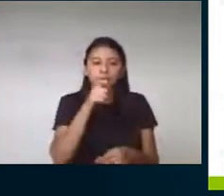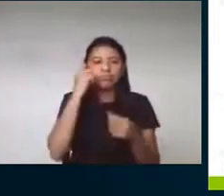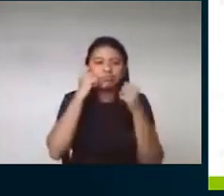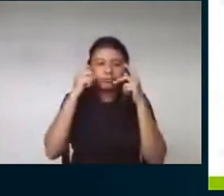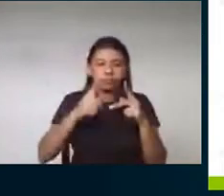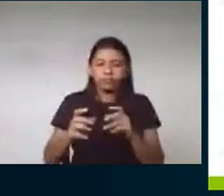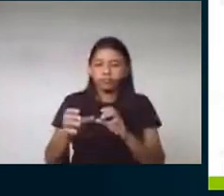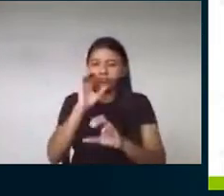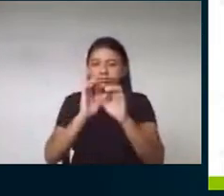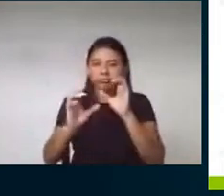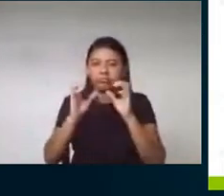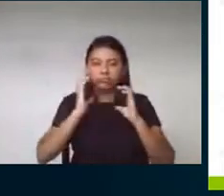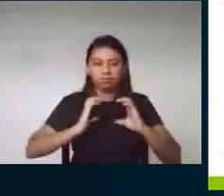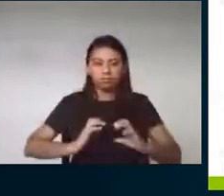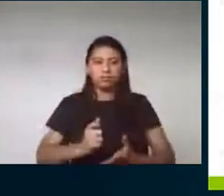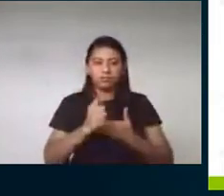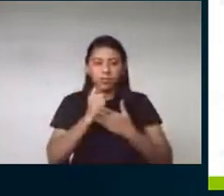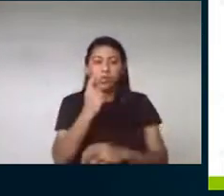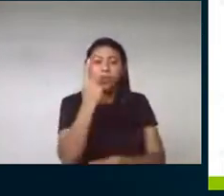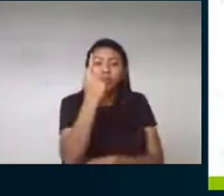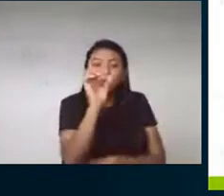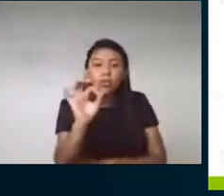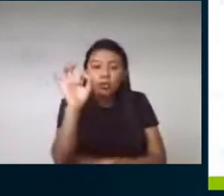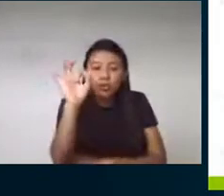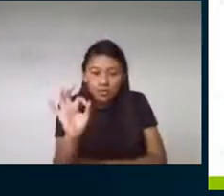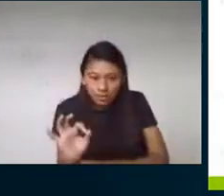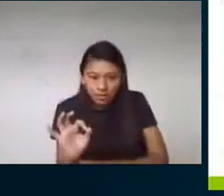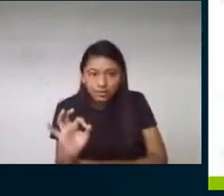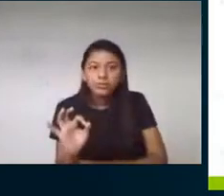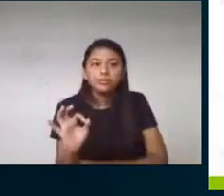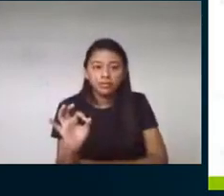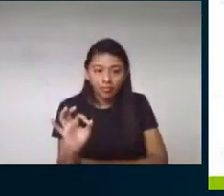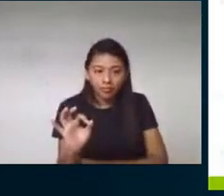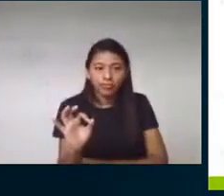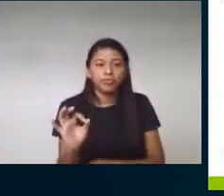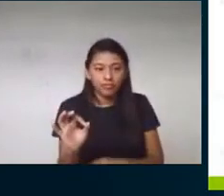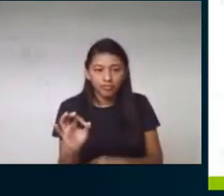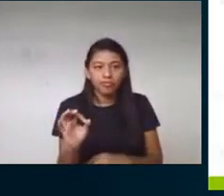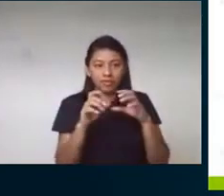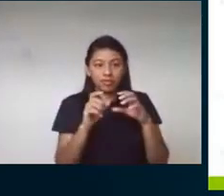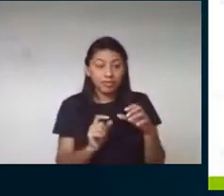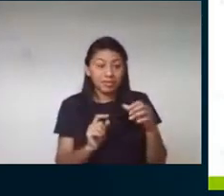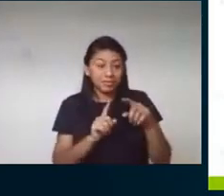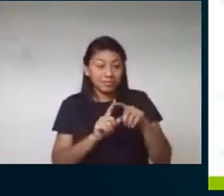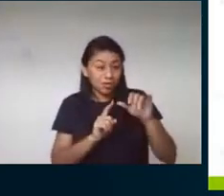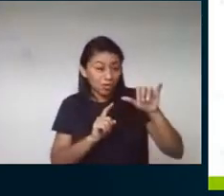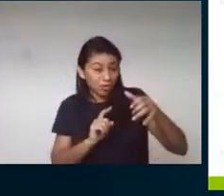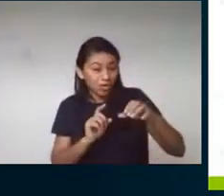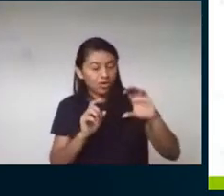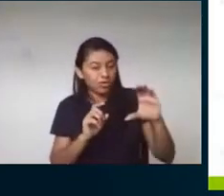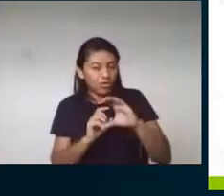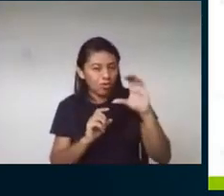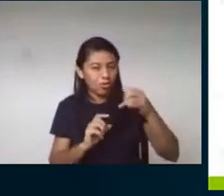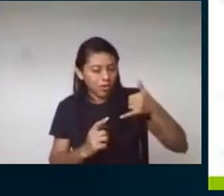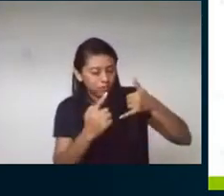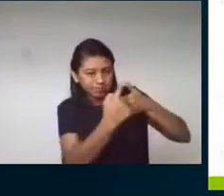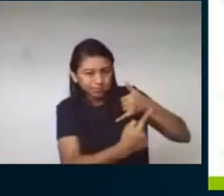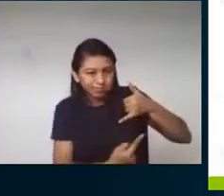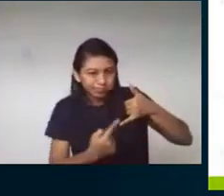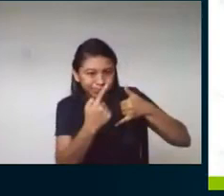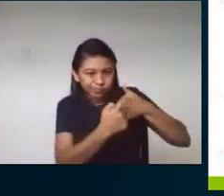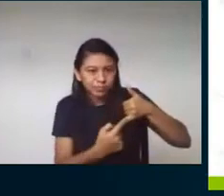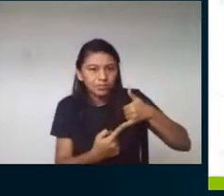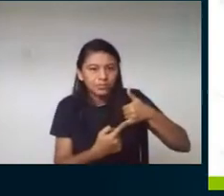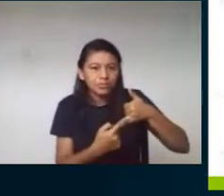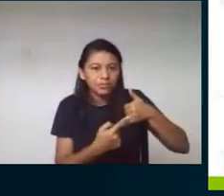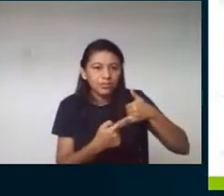1% posee el 5% de la oferta hídrica mundial. O sea, somos un país rico en este recurso, en agua.